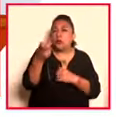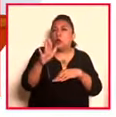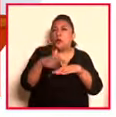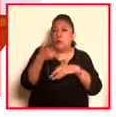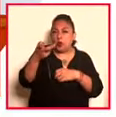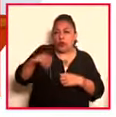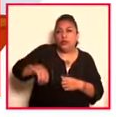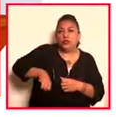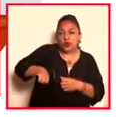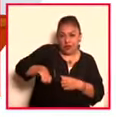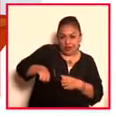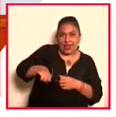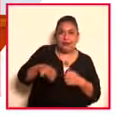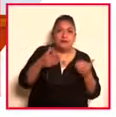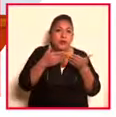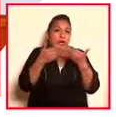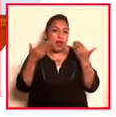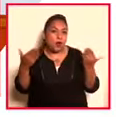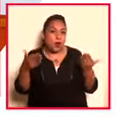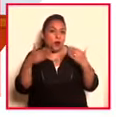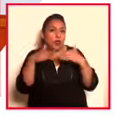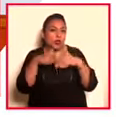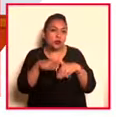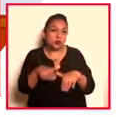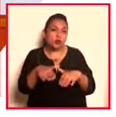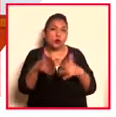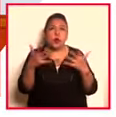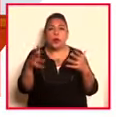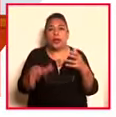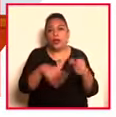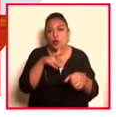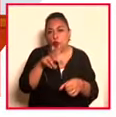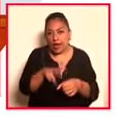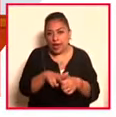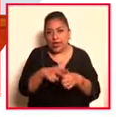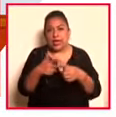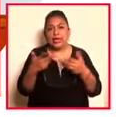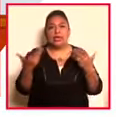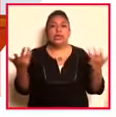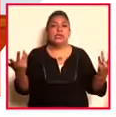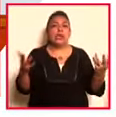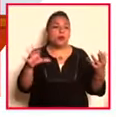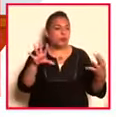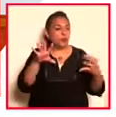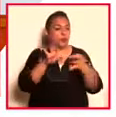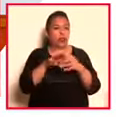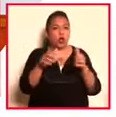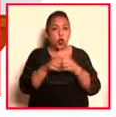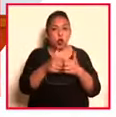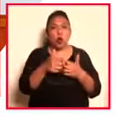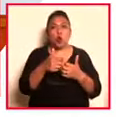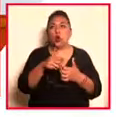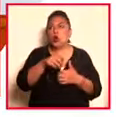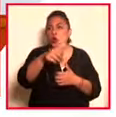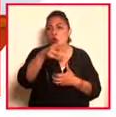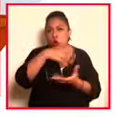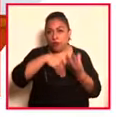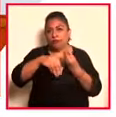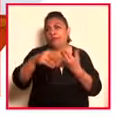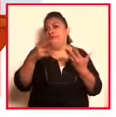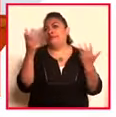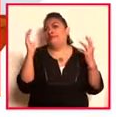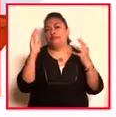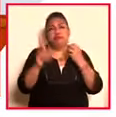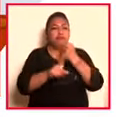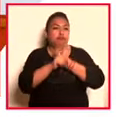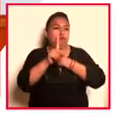tengo por cuestiones que tienen que ver con la naturaleza, por su conexión con nosotros, por, en fin, tantos